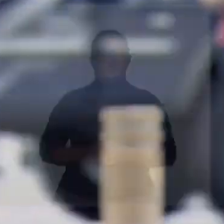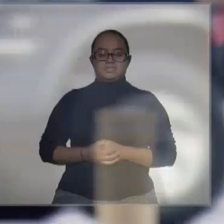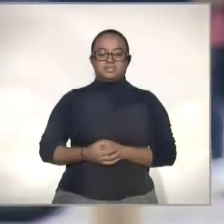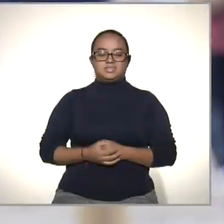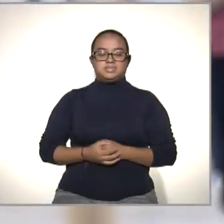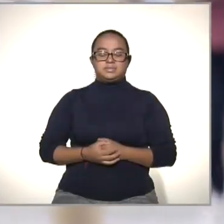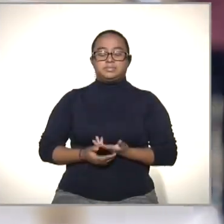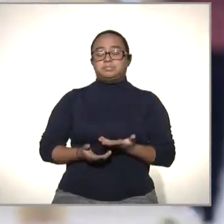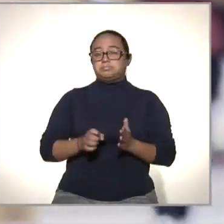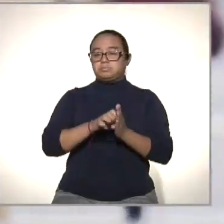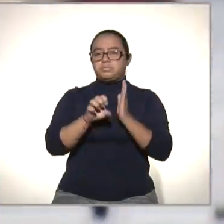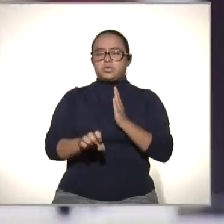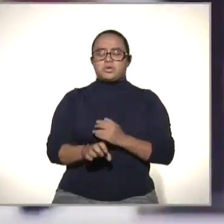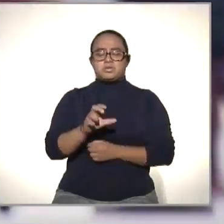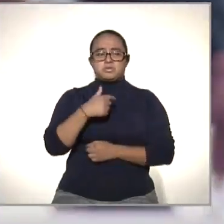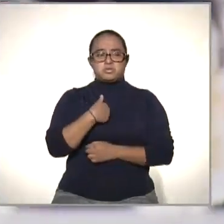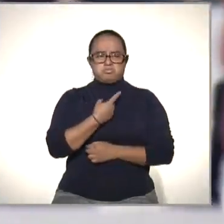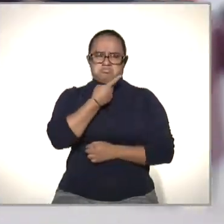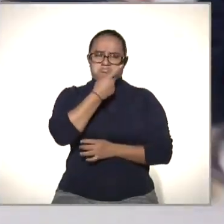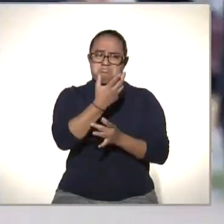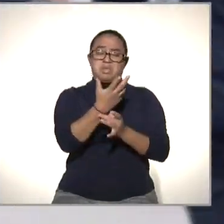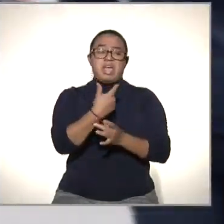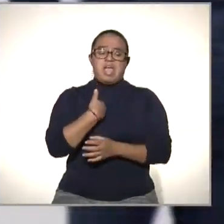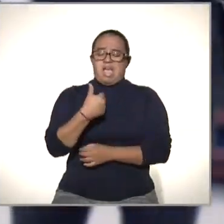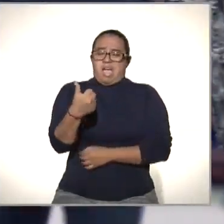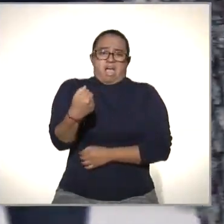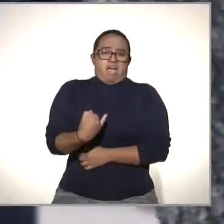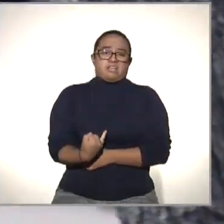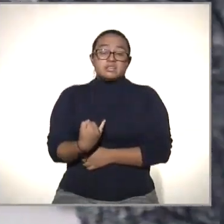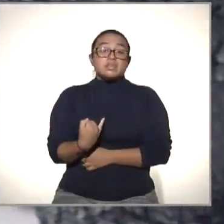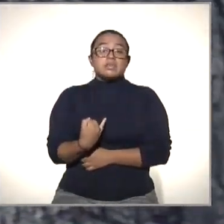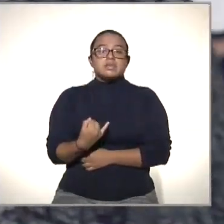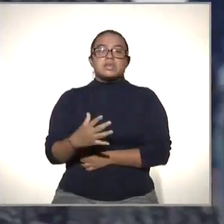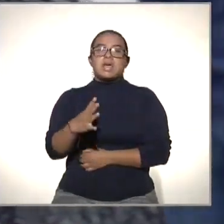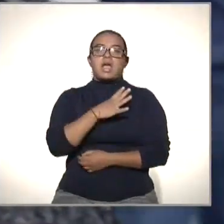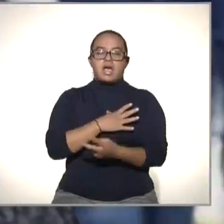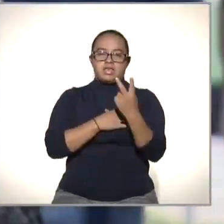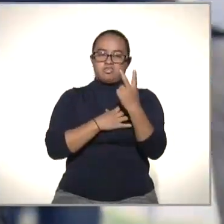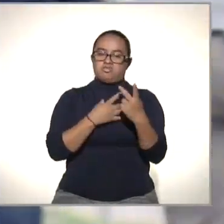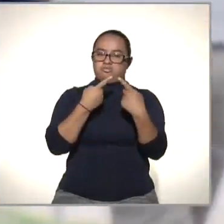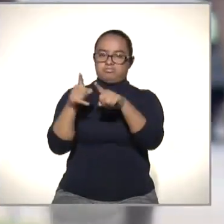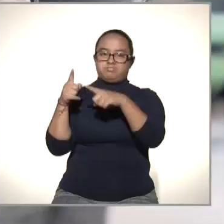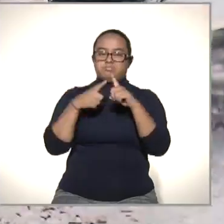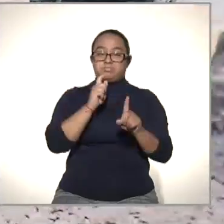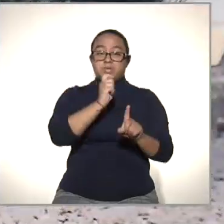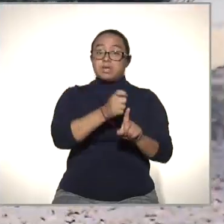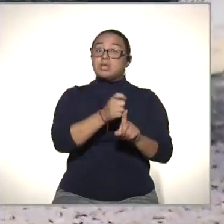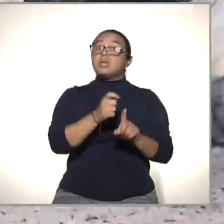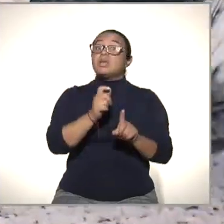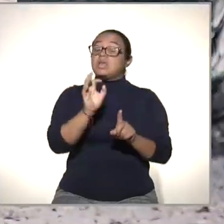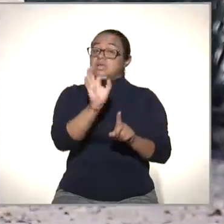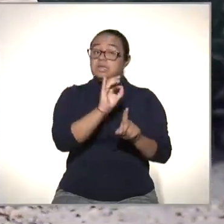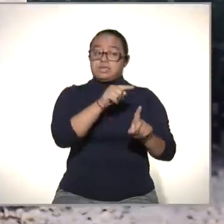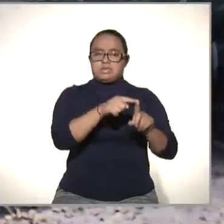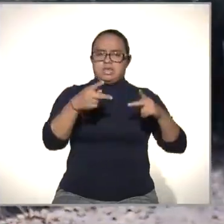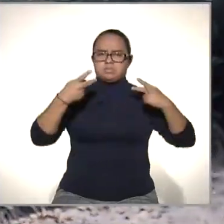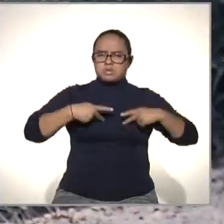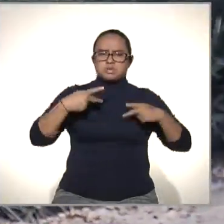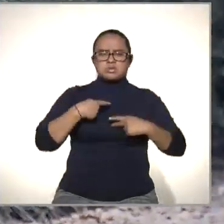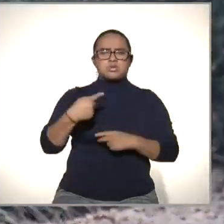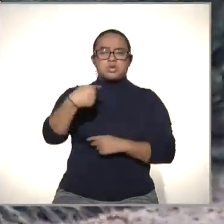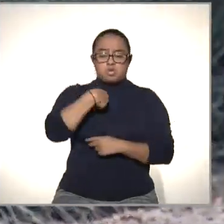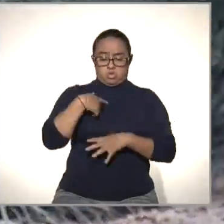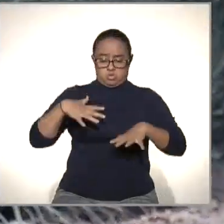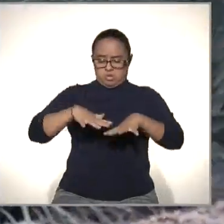Cuando decimos, así soy yo, hay una afirmación que tiene dos significados, el que advierte que una persona no es capaz